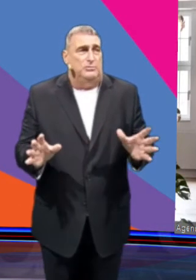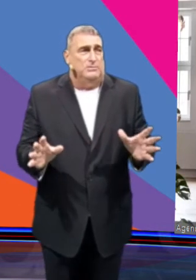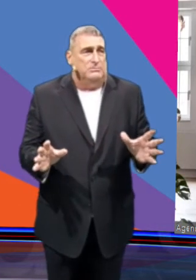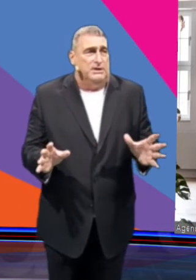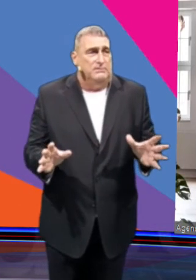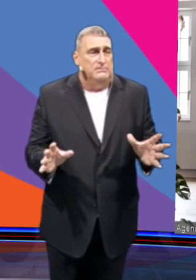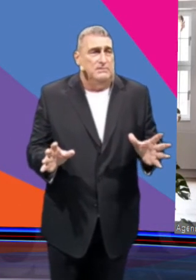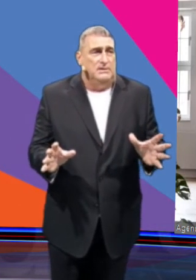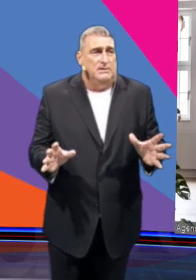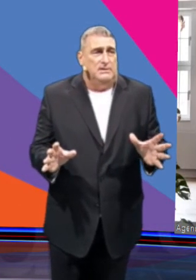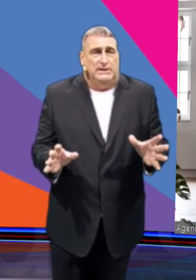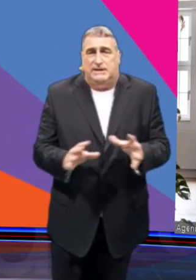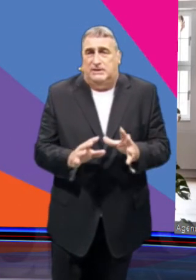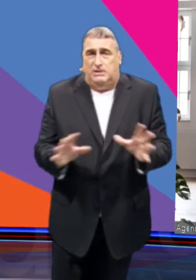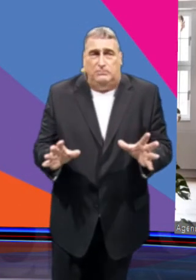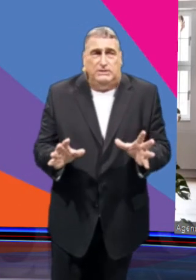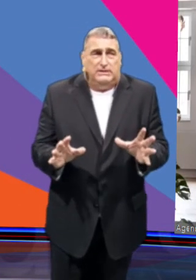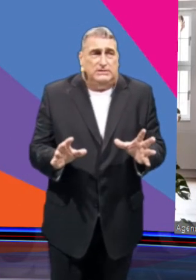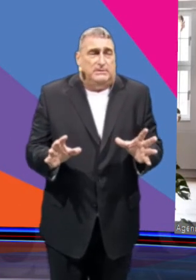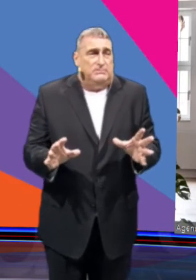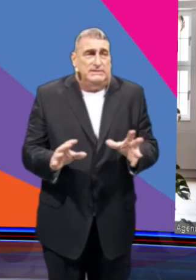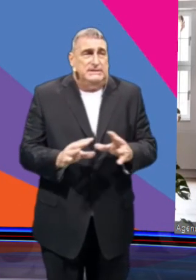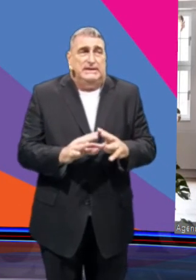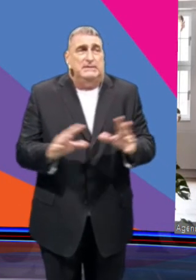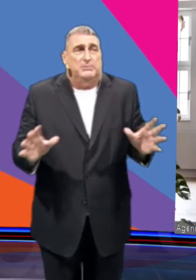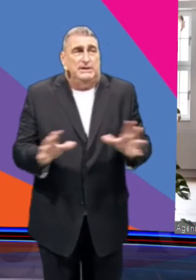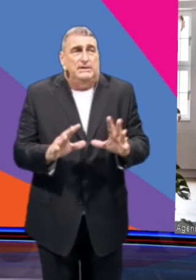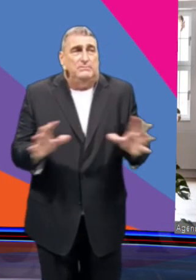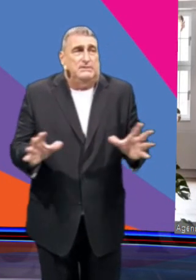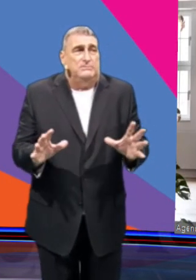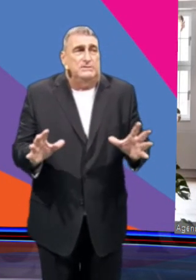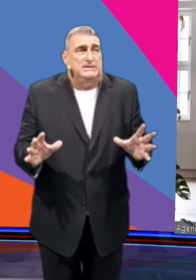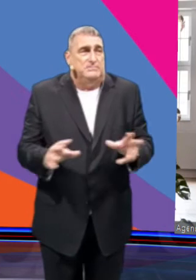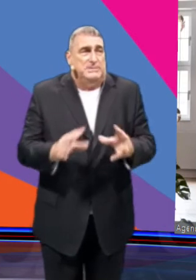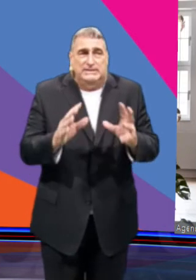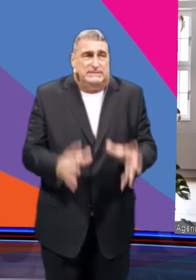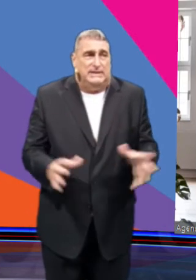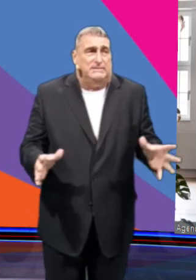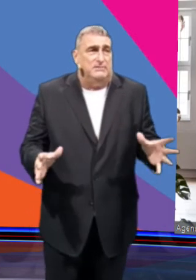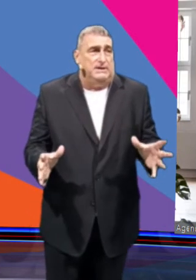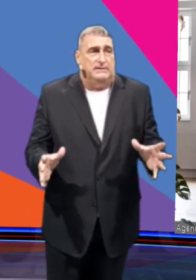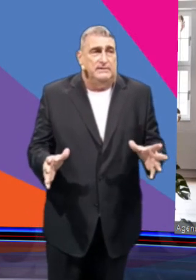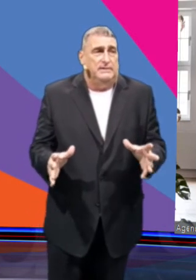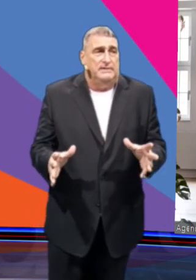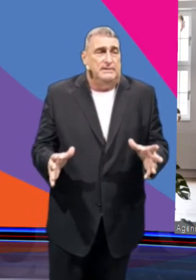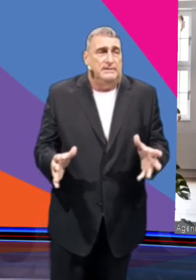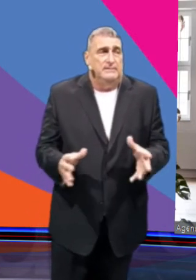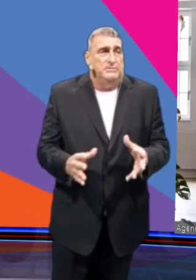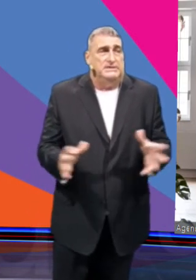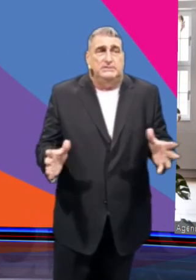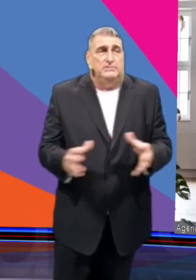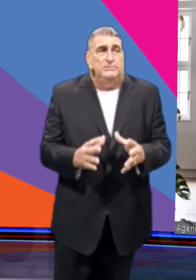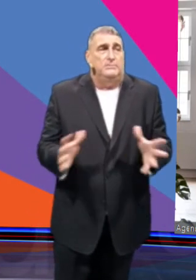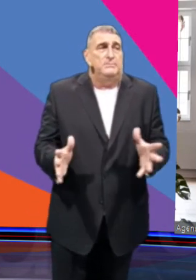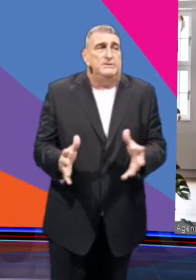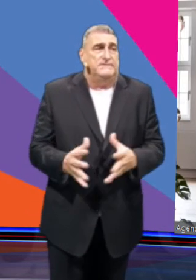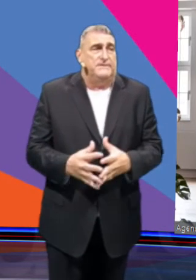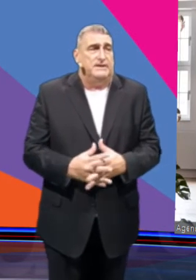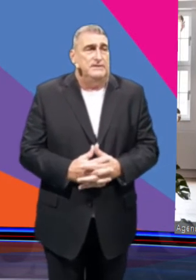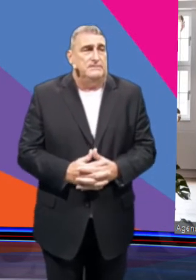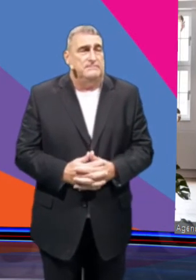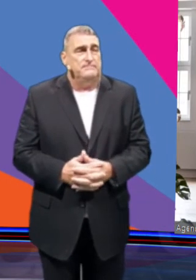mundo vacunado. Y al que no le gusta, que no se quiera vacunarse, tiene que ponerle alguna contradicción para que se tenga que vacunar. Porque si no, no vamos Sí, a